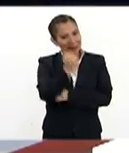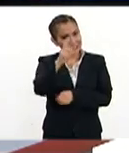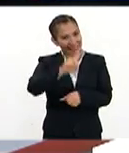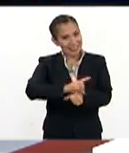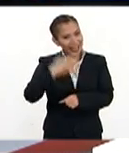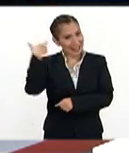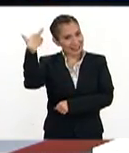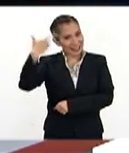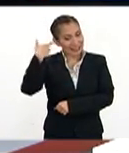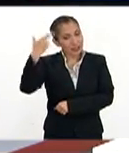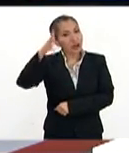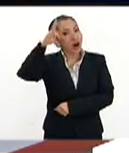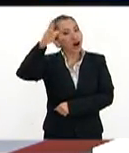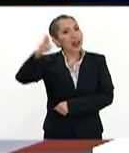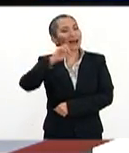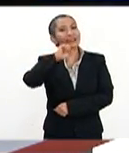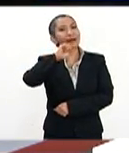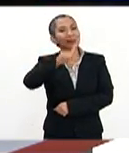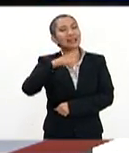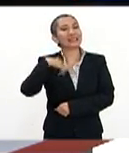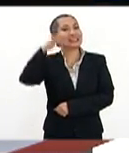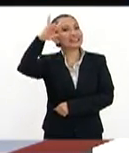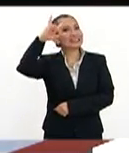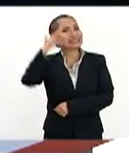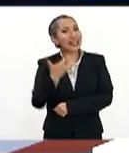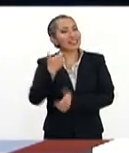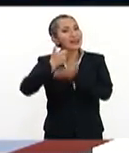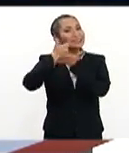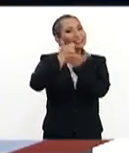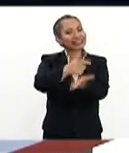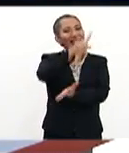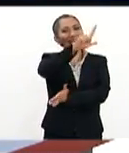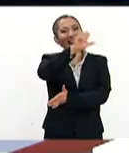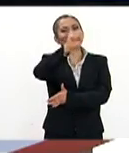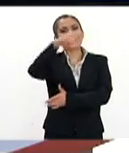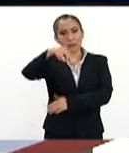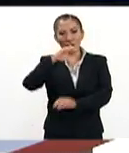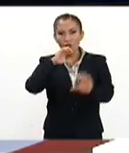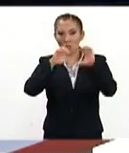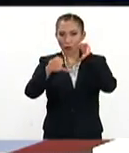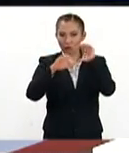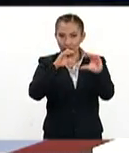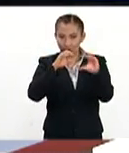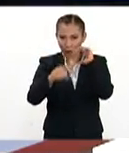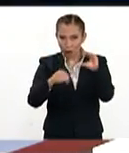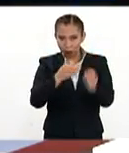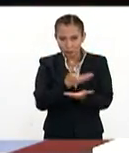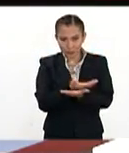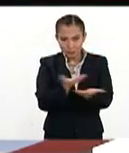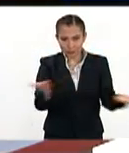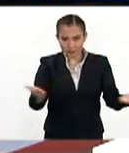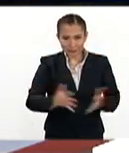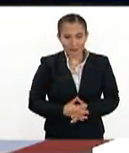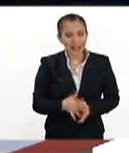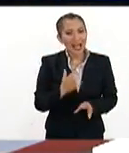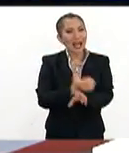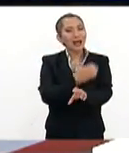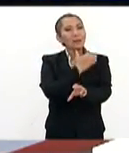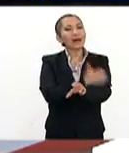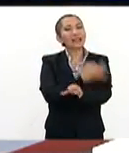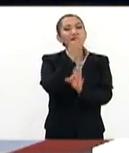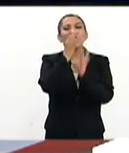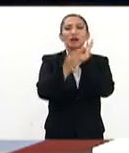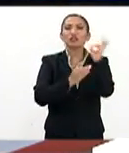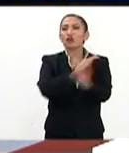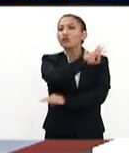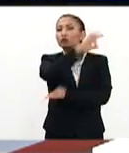de Reyes. Saludo con mucho gusto a Griselda Yebra, que se encuentra en la lengua de señas, nos permite comunicarnos también con ustedes. Acompáñenos, este